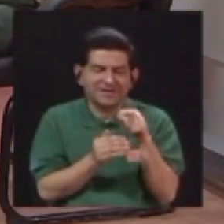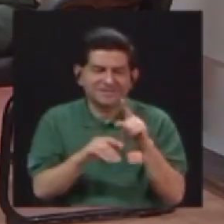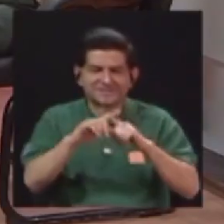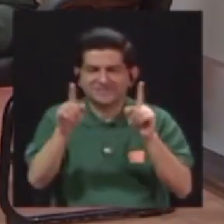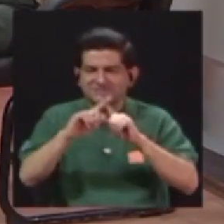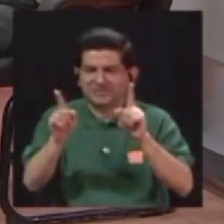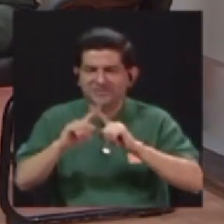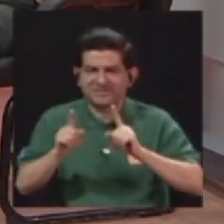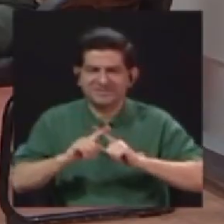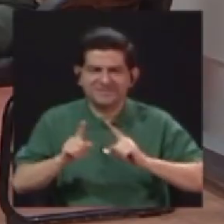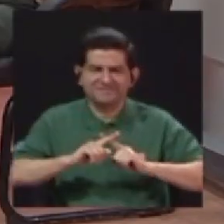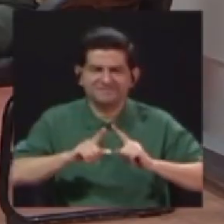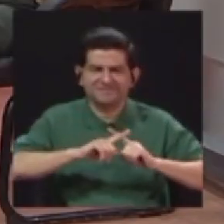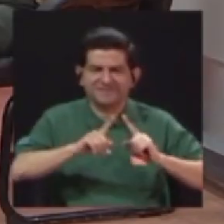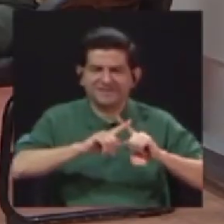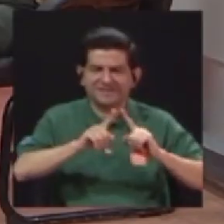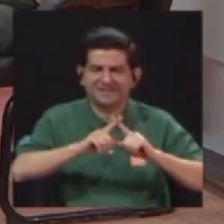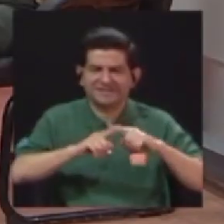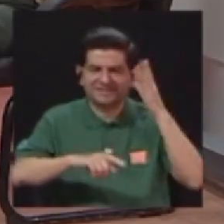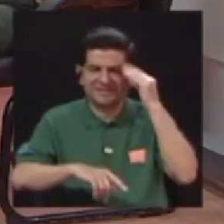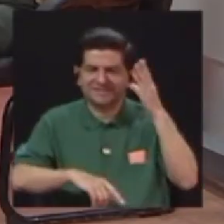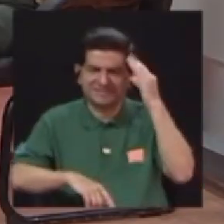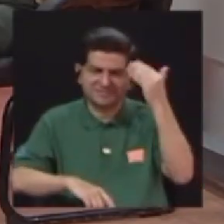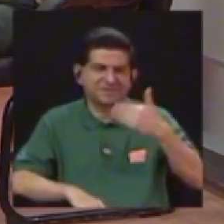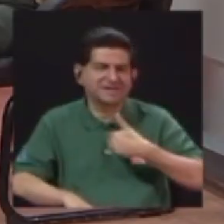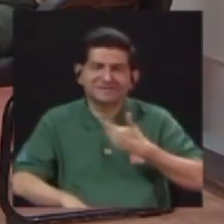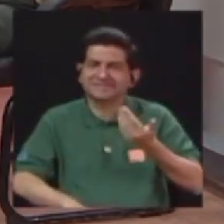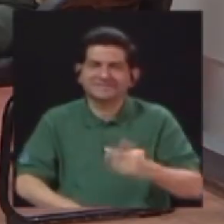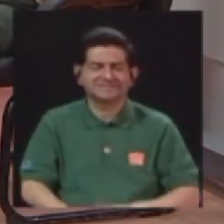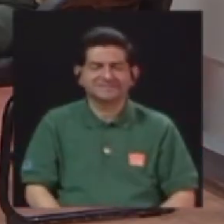serie de anécdotas, ¿verdad?